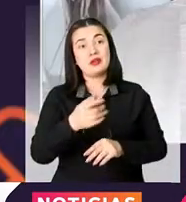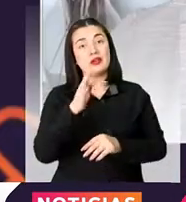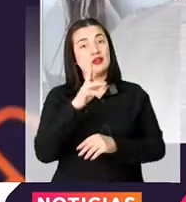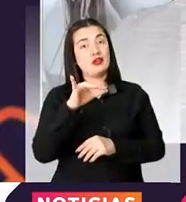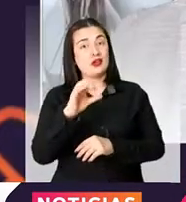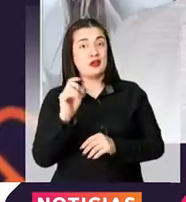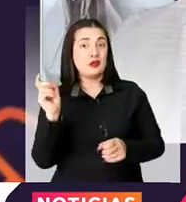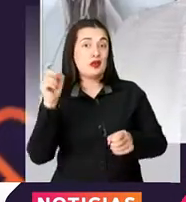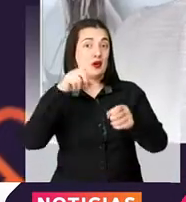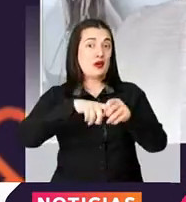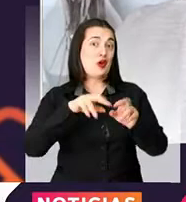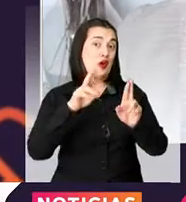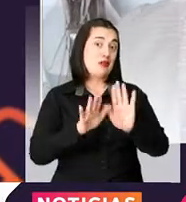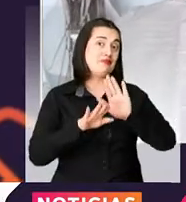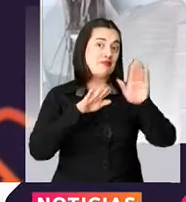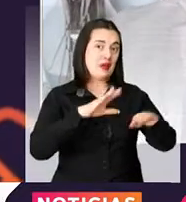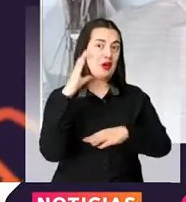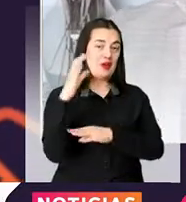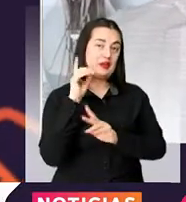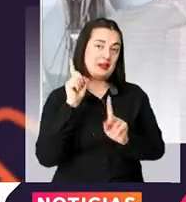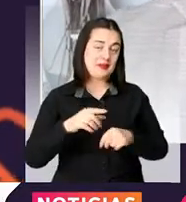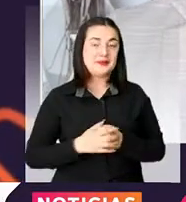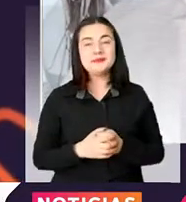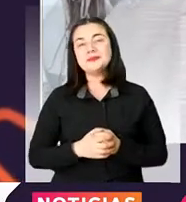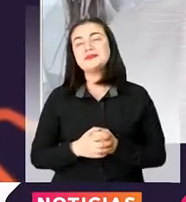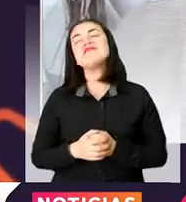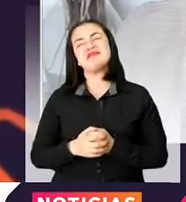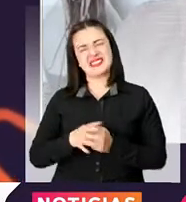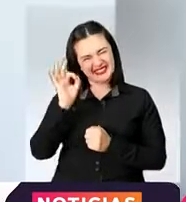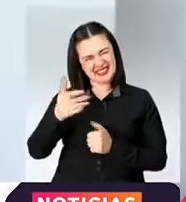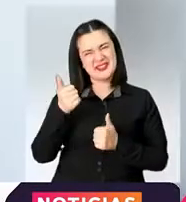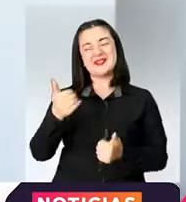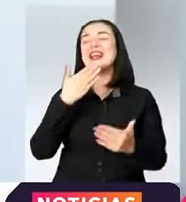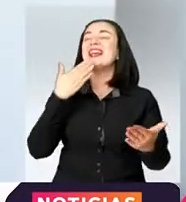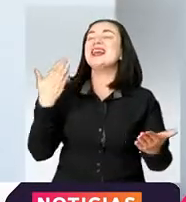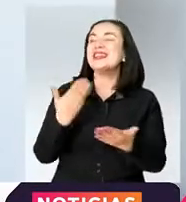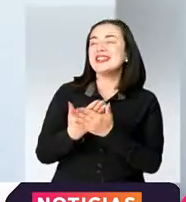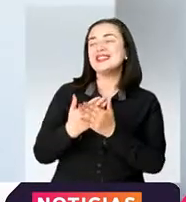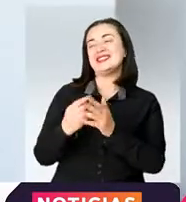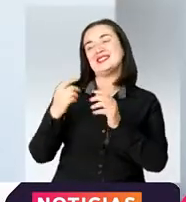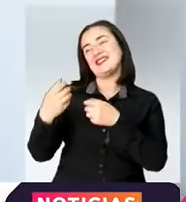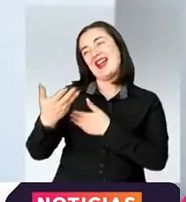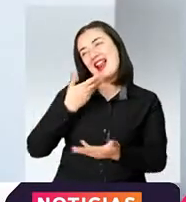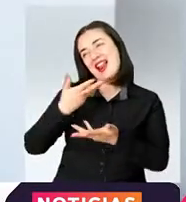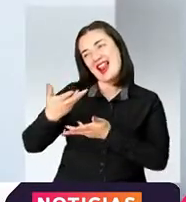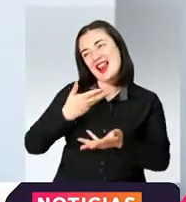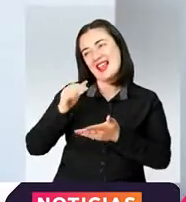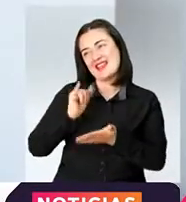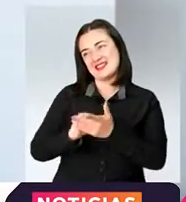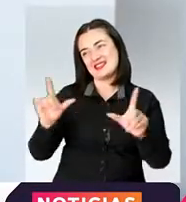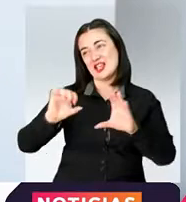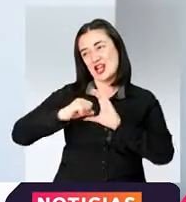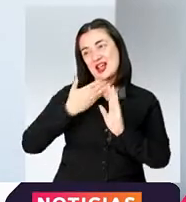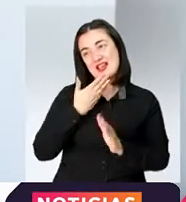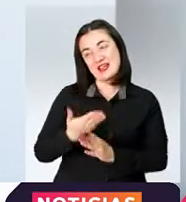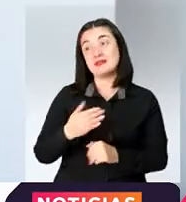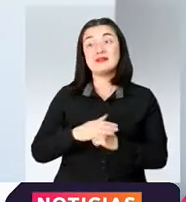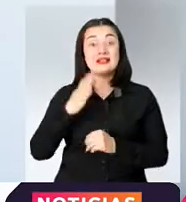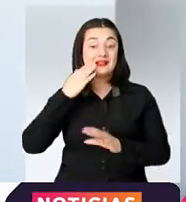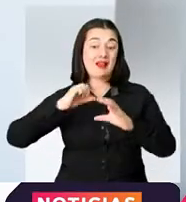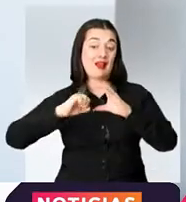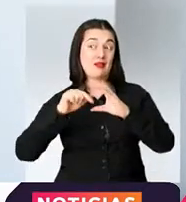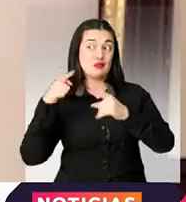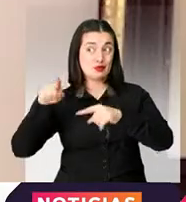Tokio representando muy bien al país. Así será, Diego. Muchísimas gracias por estar con nosotros en Noticias Capital. Usted sabe que Capital es